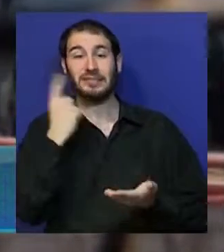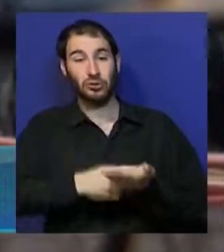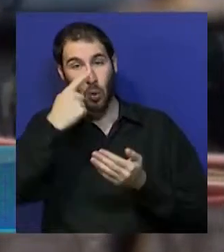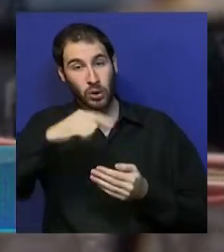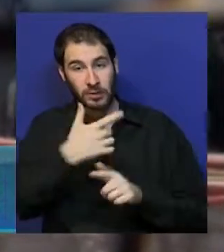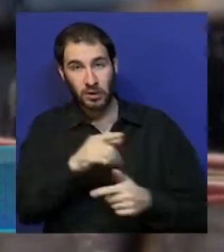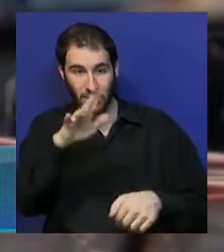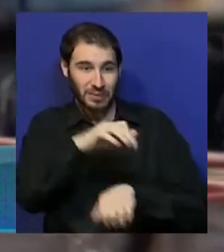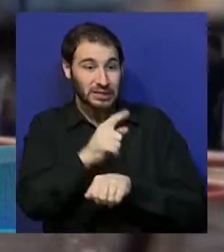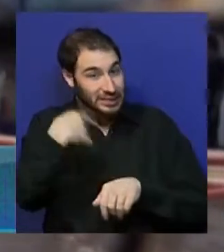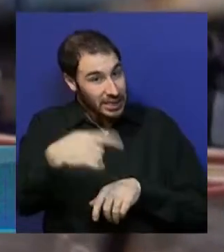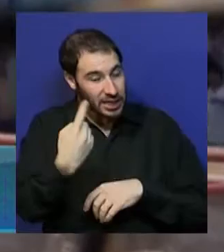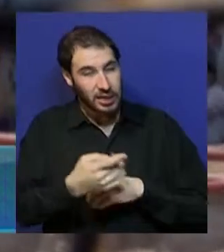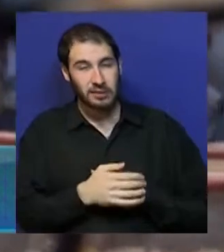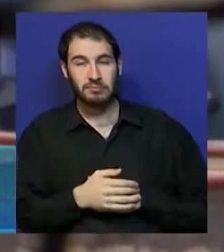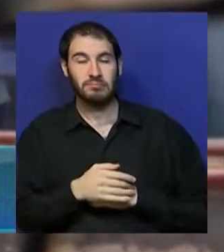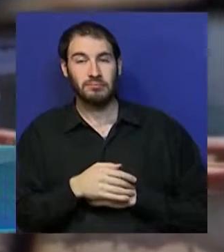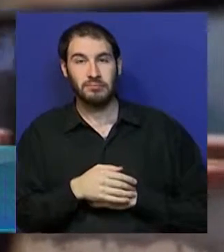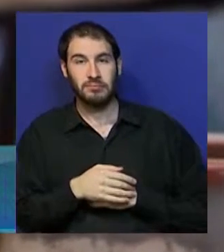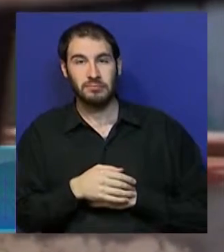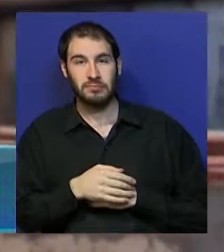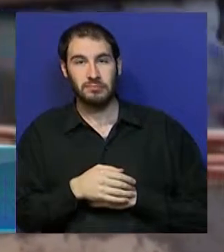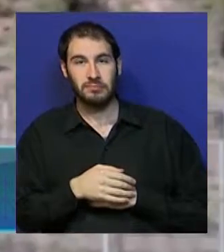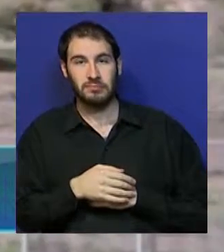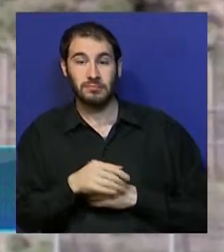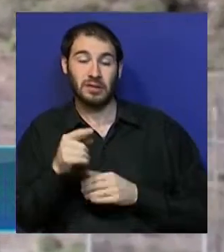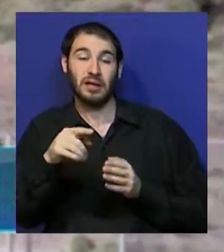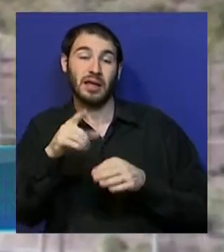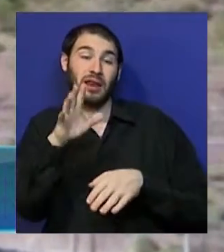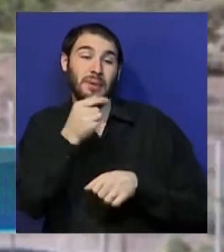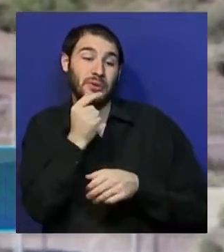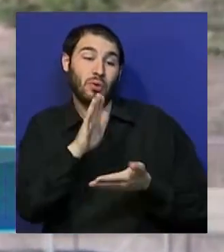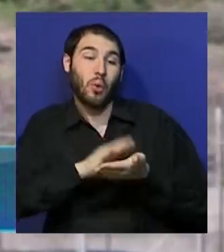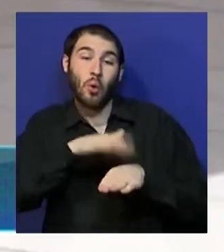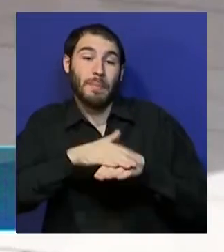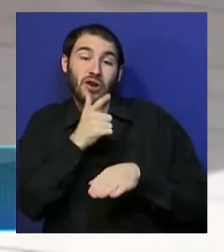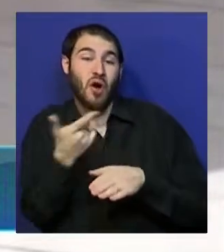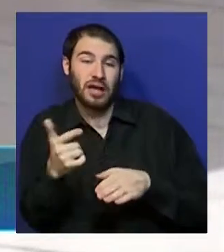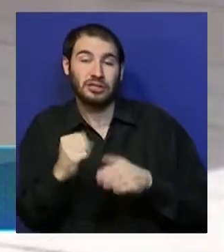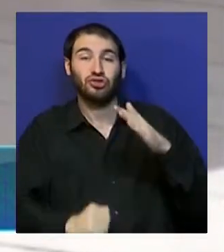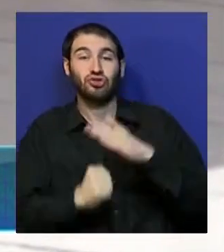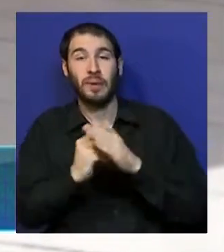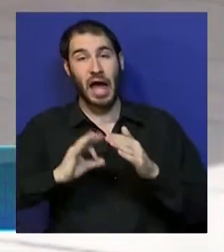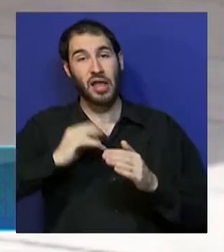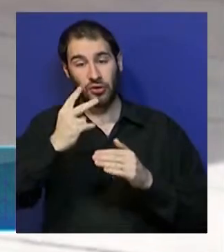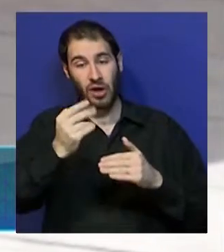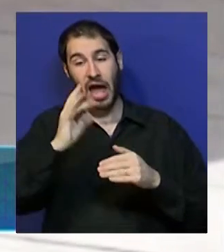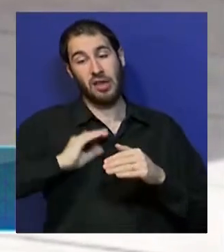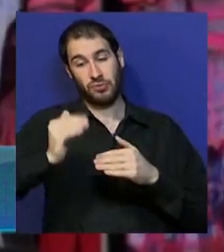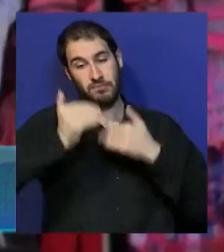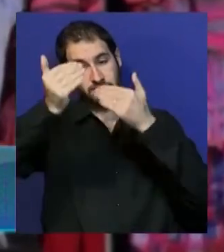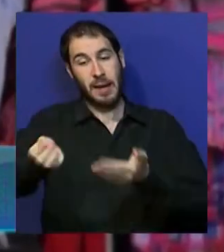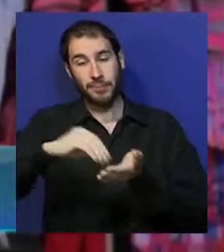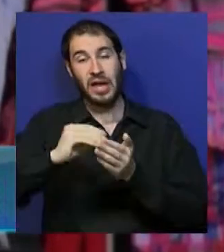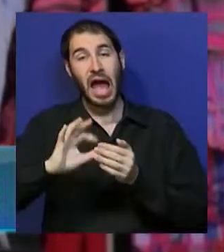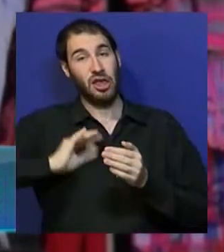y seguís preso, o sea, te sigue rigiendo el principio de inocencia. Tenés un máximo de 2 años, prorrogable por 1 año más, y